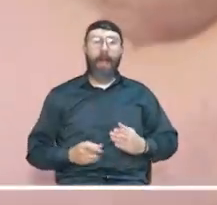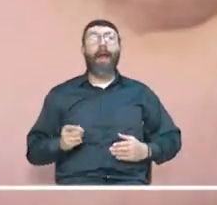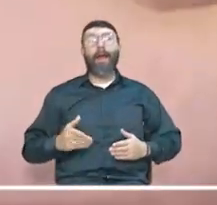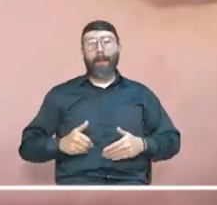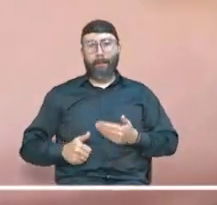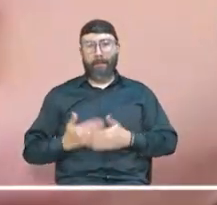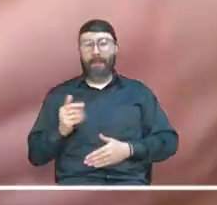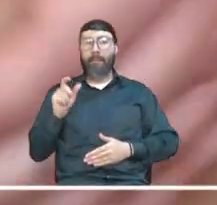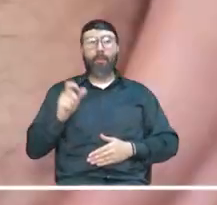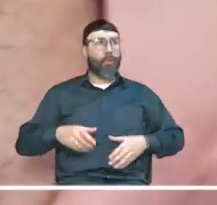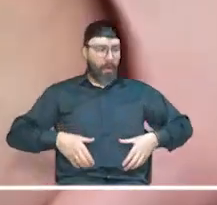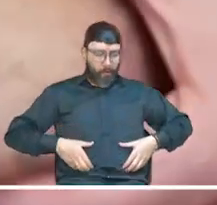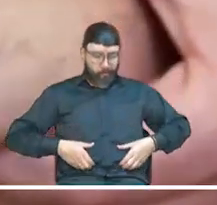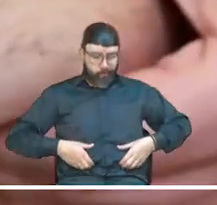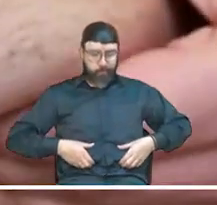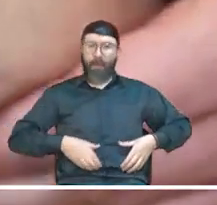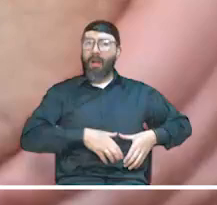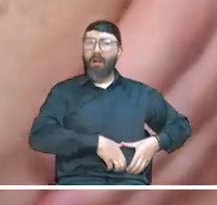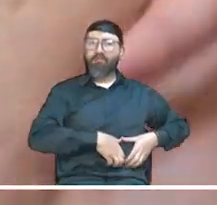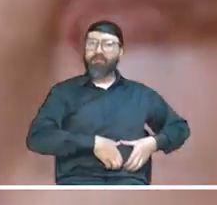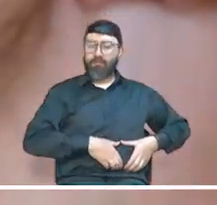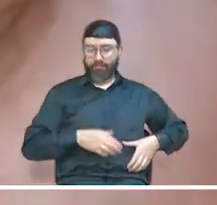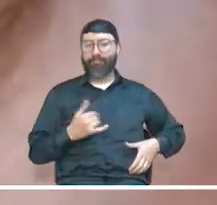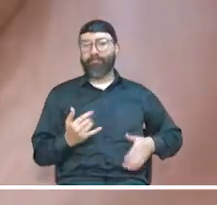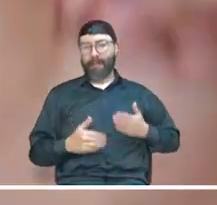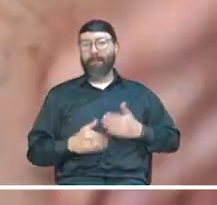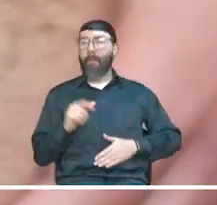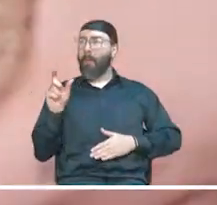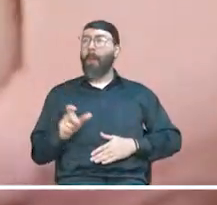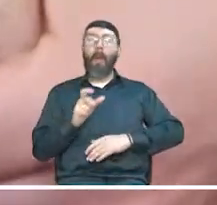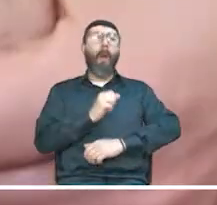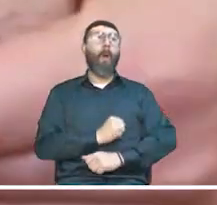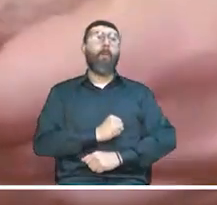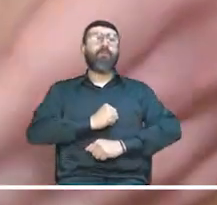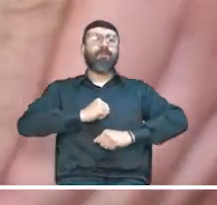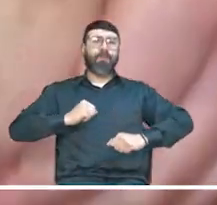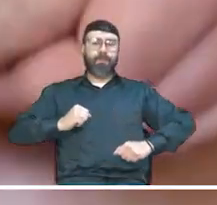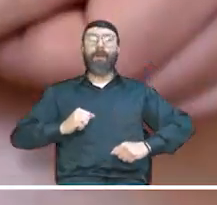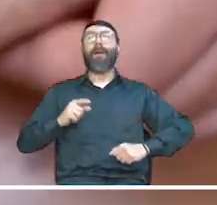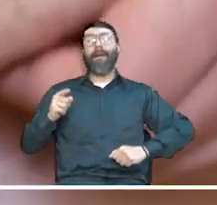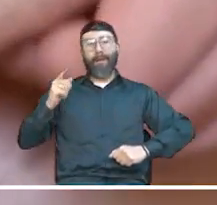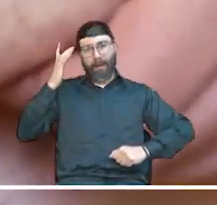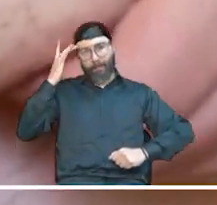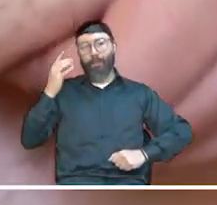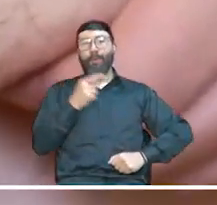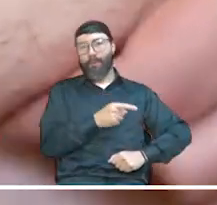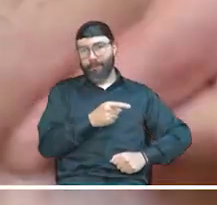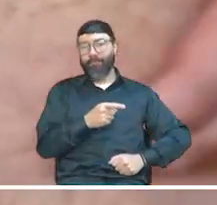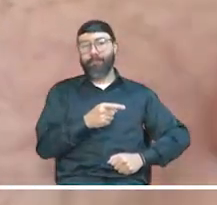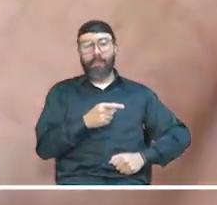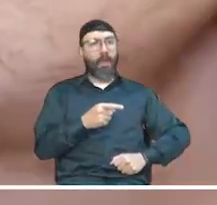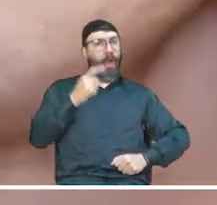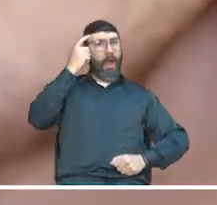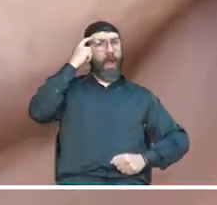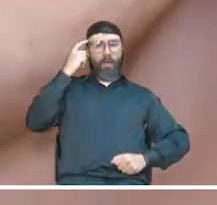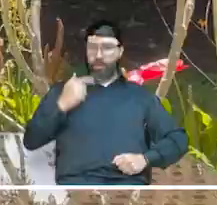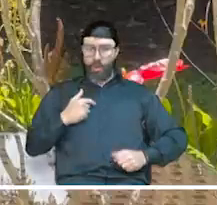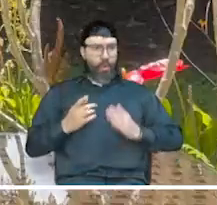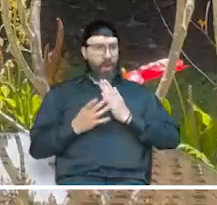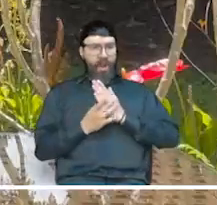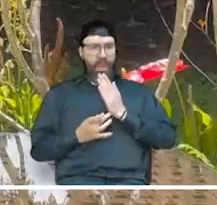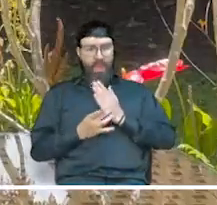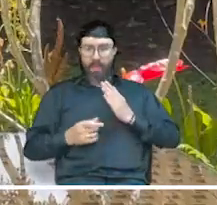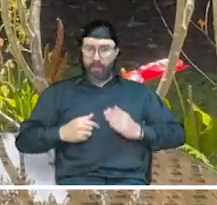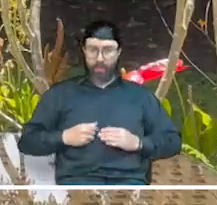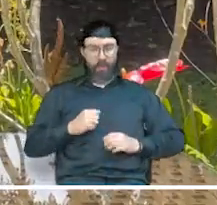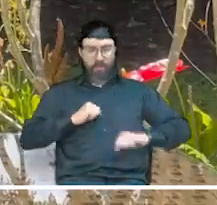los famosos gorditos y el sobrepeso. Entonces tampoco podemos pretender que solo vamos a quemar grasa de nuestro